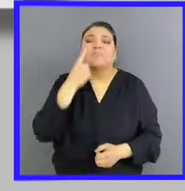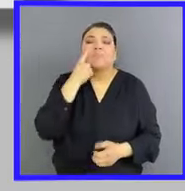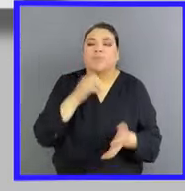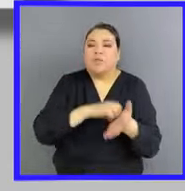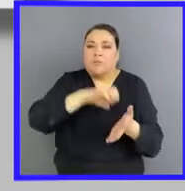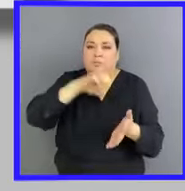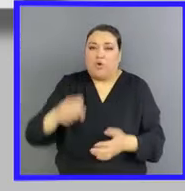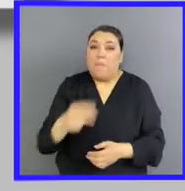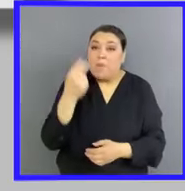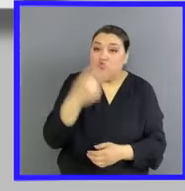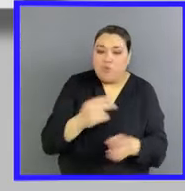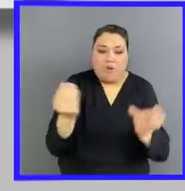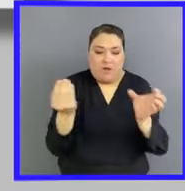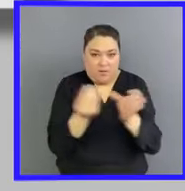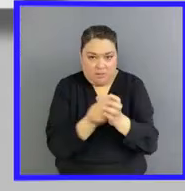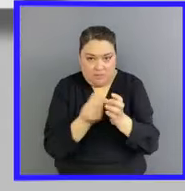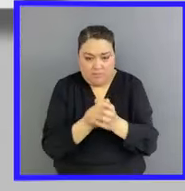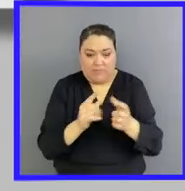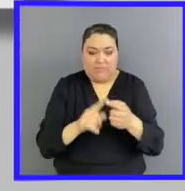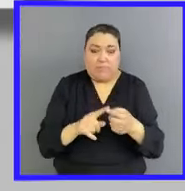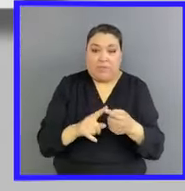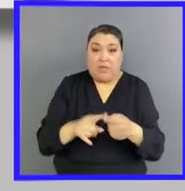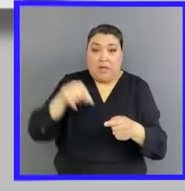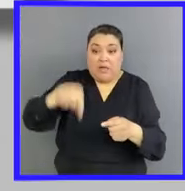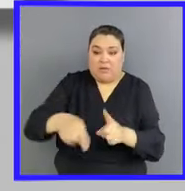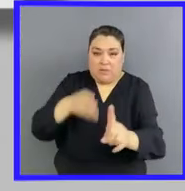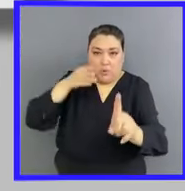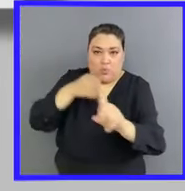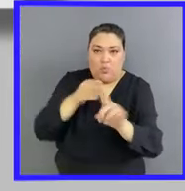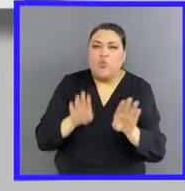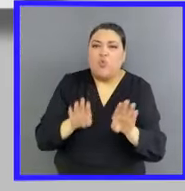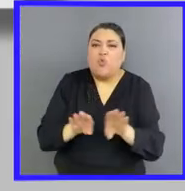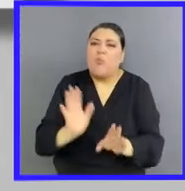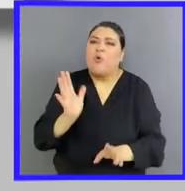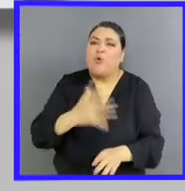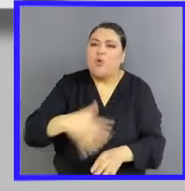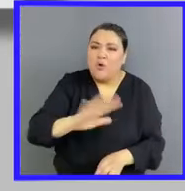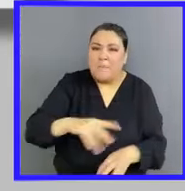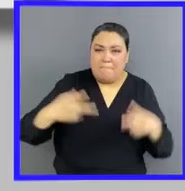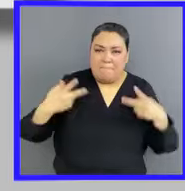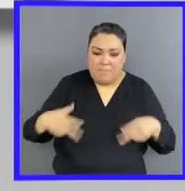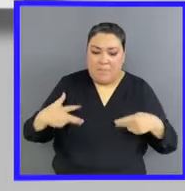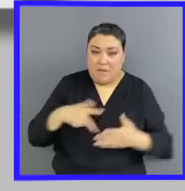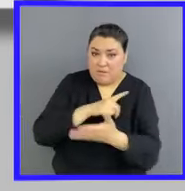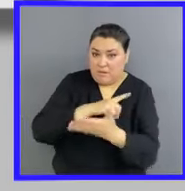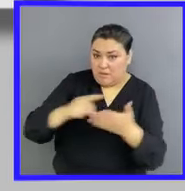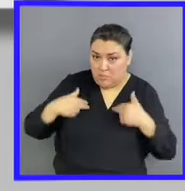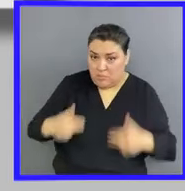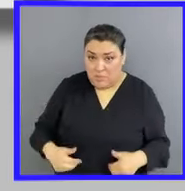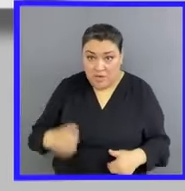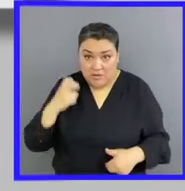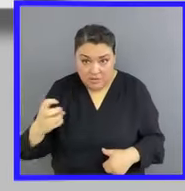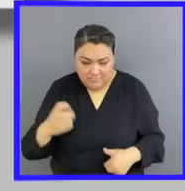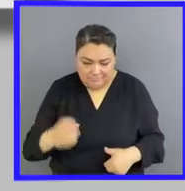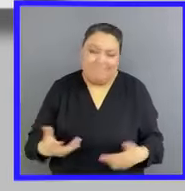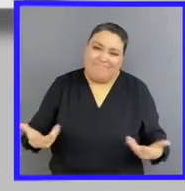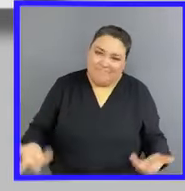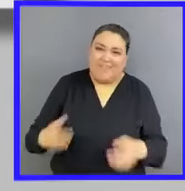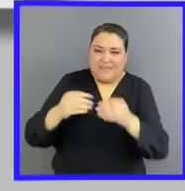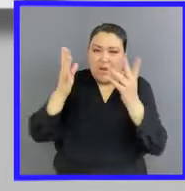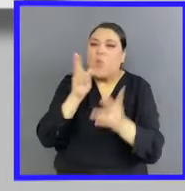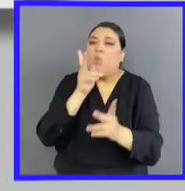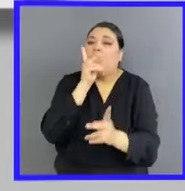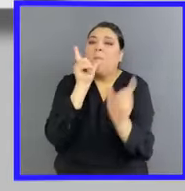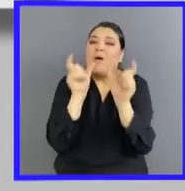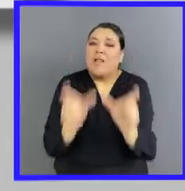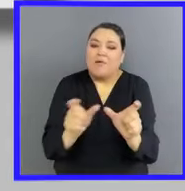curso es enfocado precisamente a los derechos humanos, vamos a buscar esa frase en esta